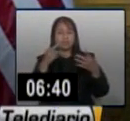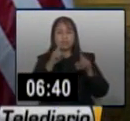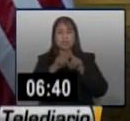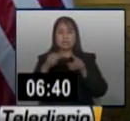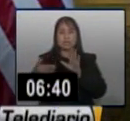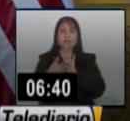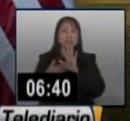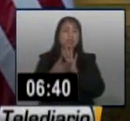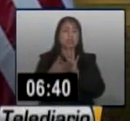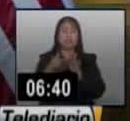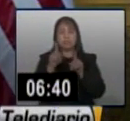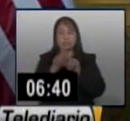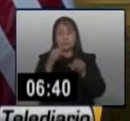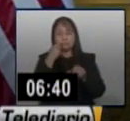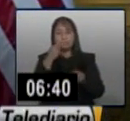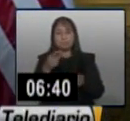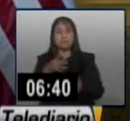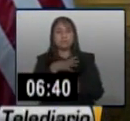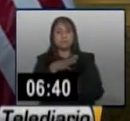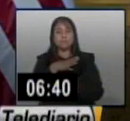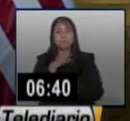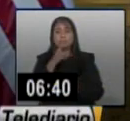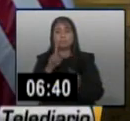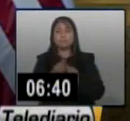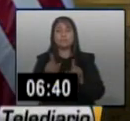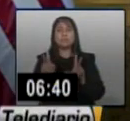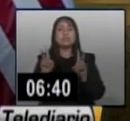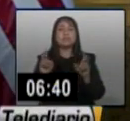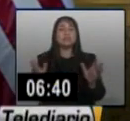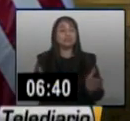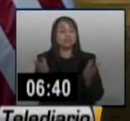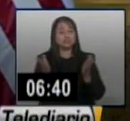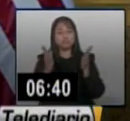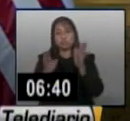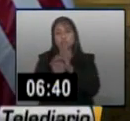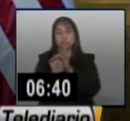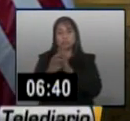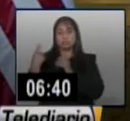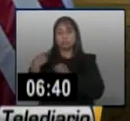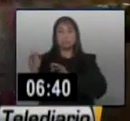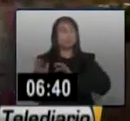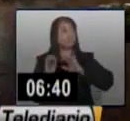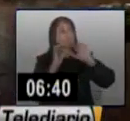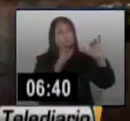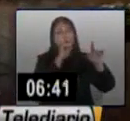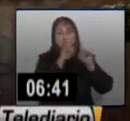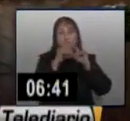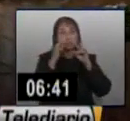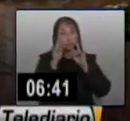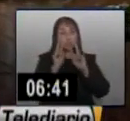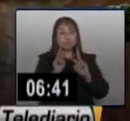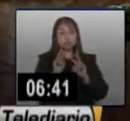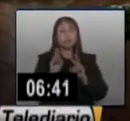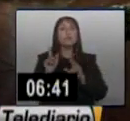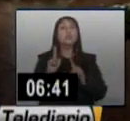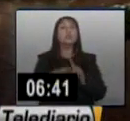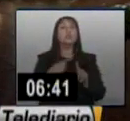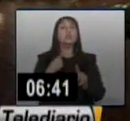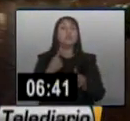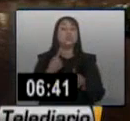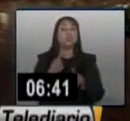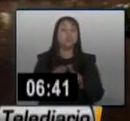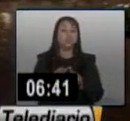han ocasionado en cuanto a ser impulsores, digamos, para la migración que hemos visto. Cuando de